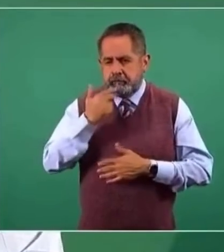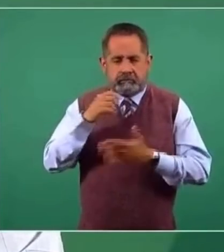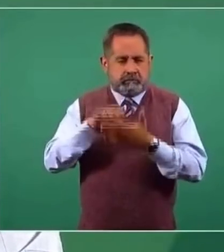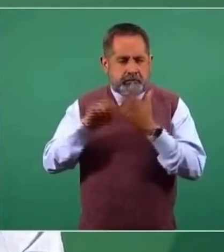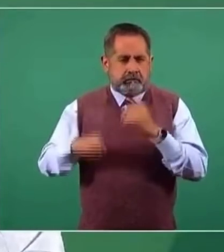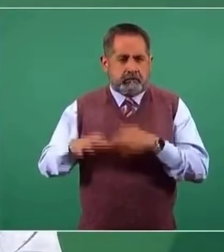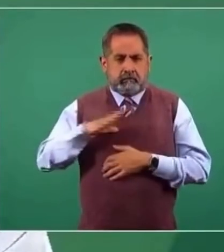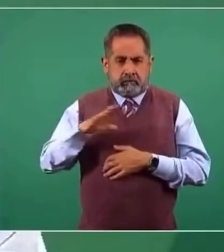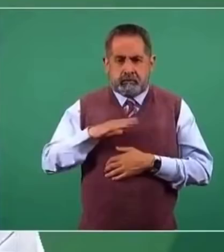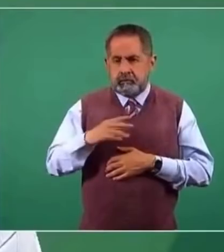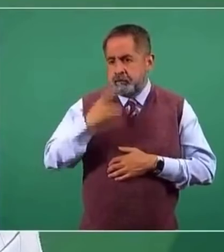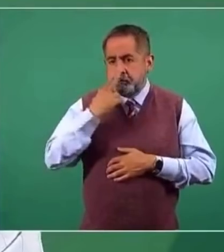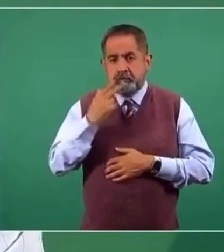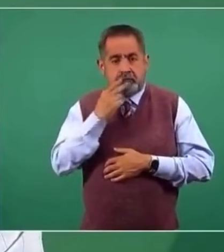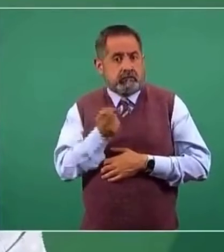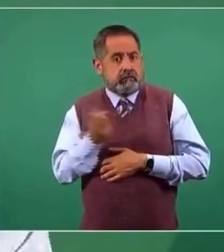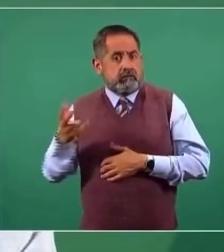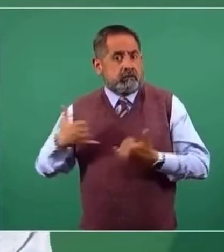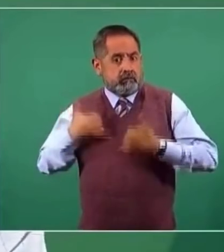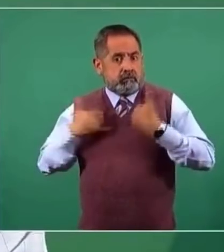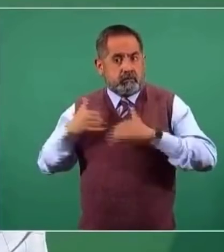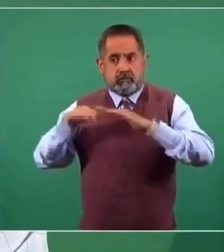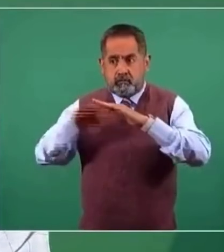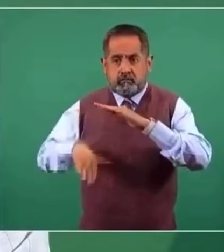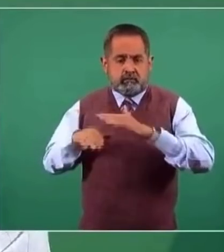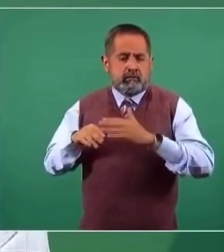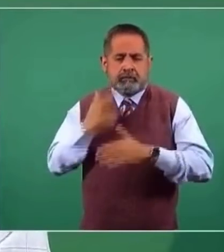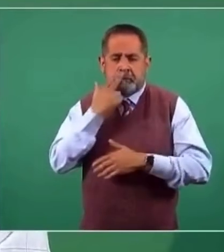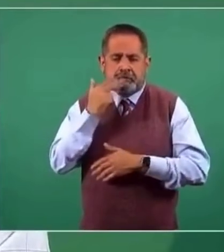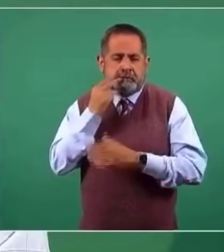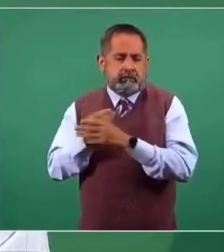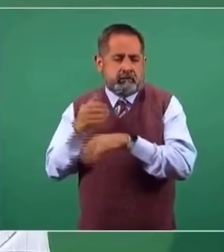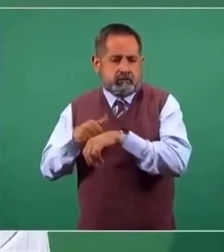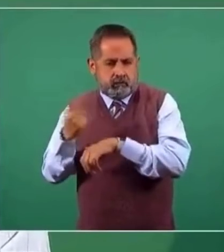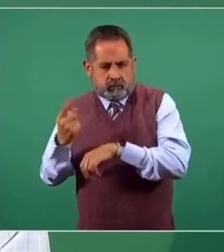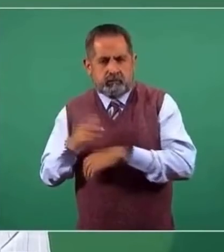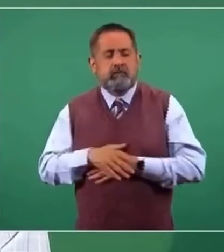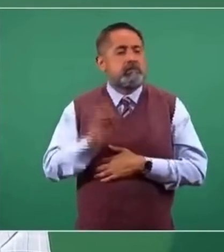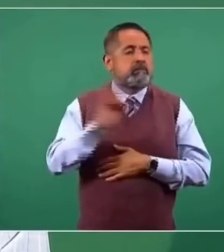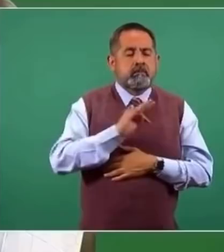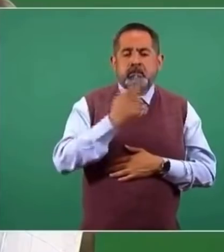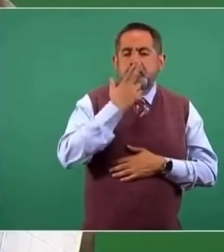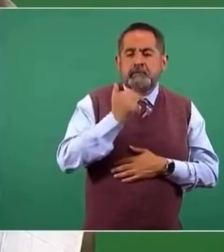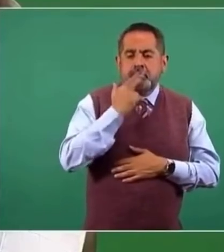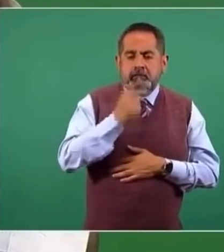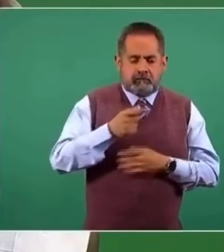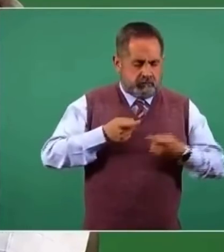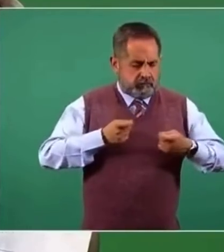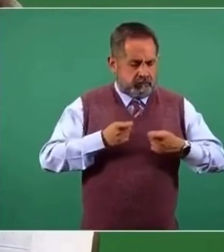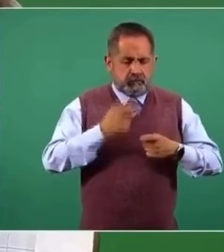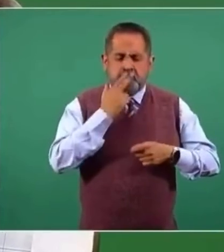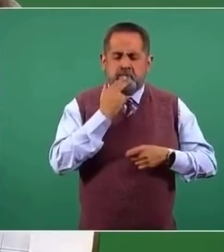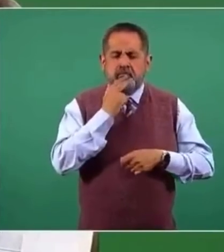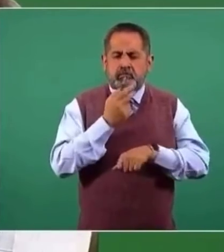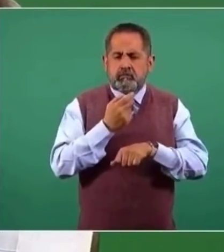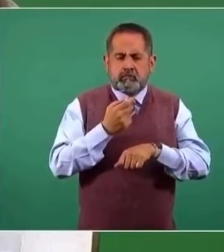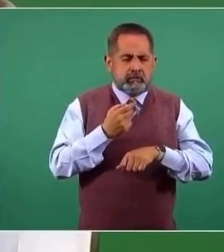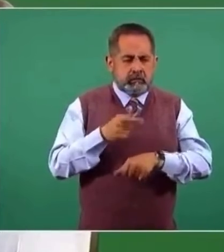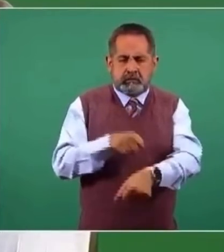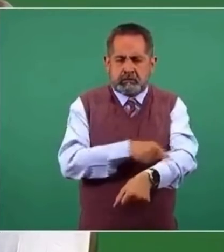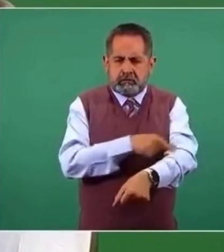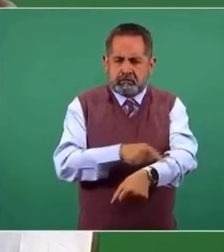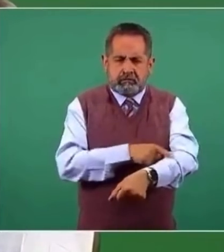hablando que existe también la diabetes infantil, la diabetes tipo 1. Si esta persona está bajo control, es decir, sus niveles de